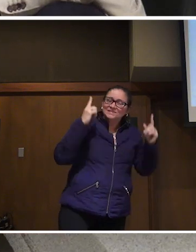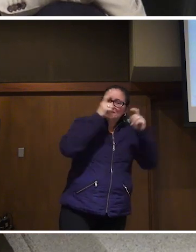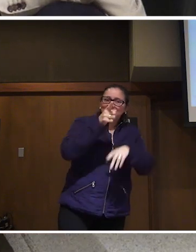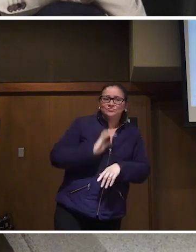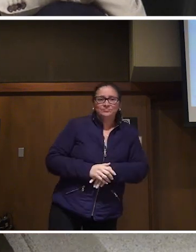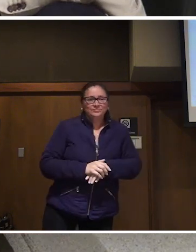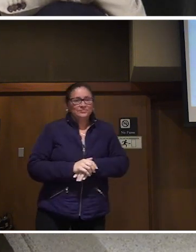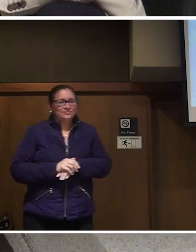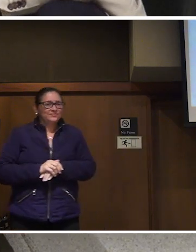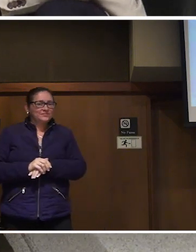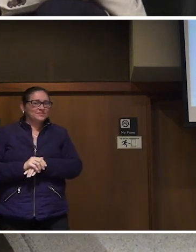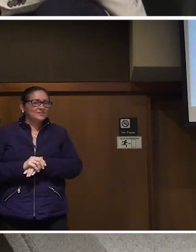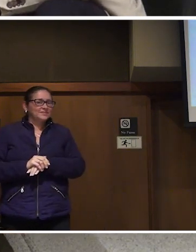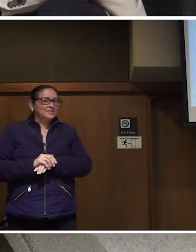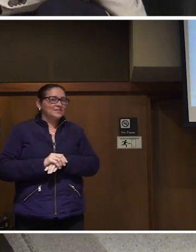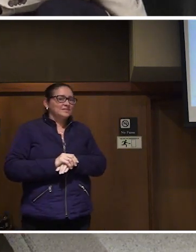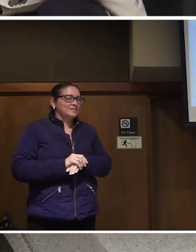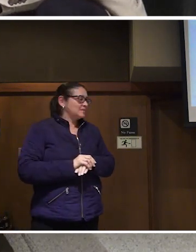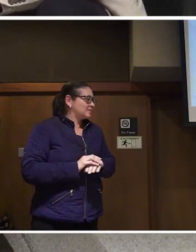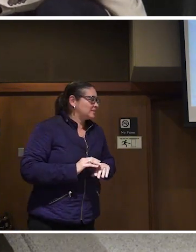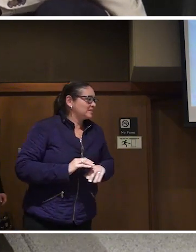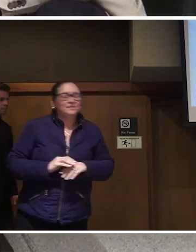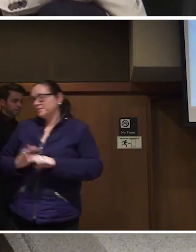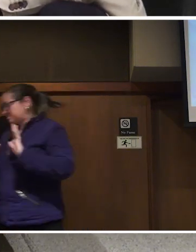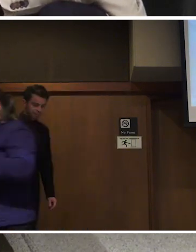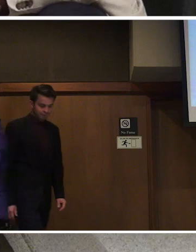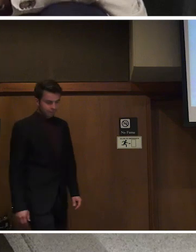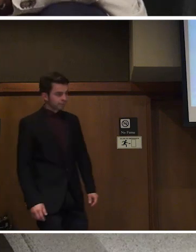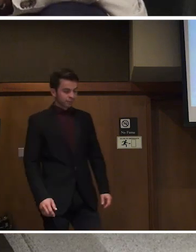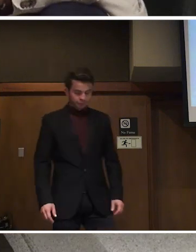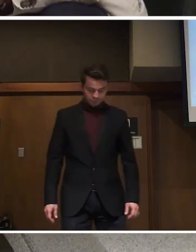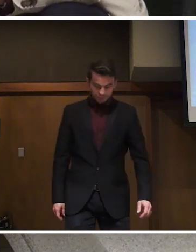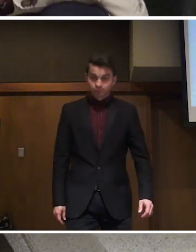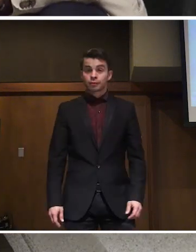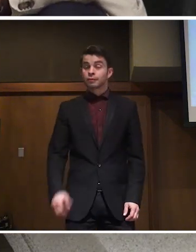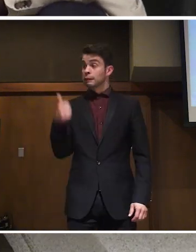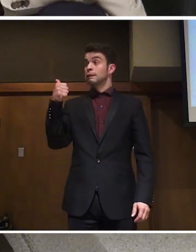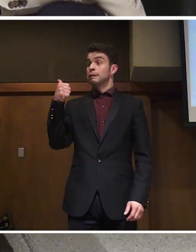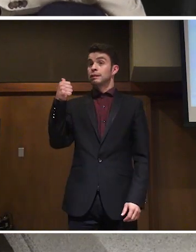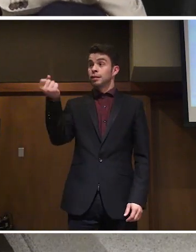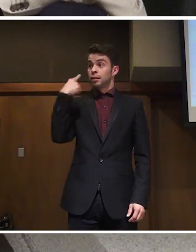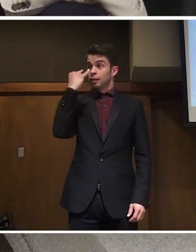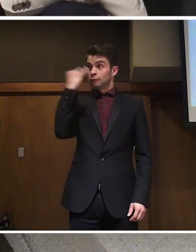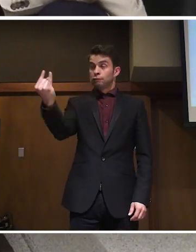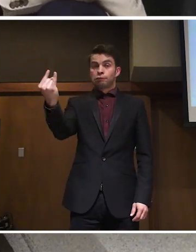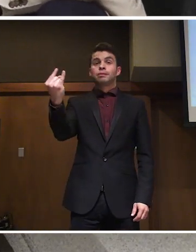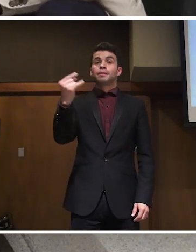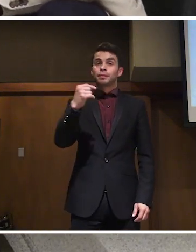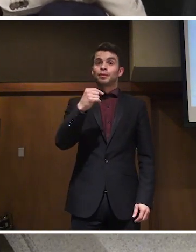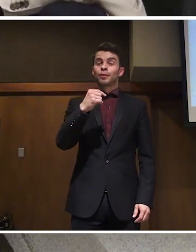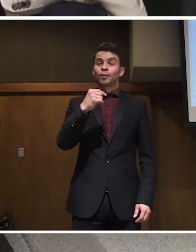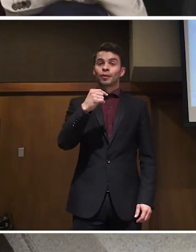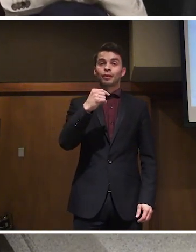estos libros al público? Es una pregunta bien interesante, además que revela algo